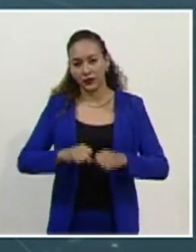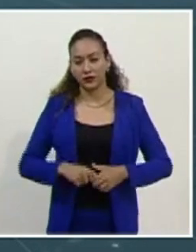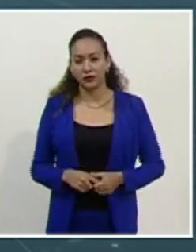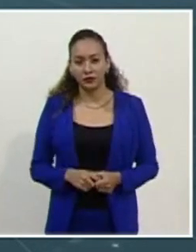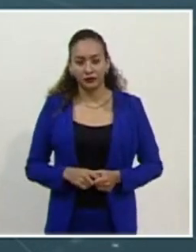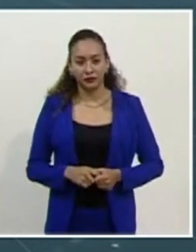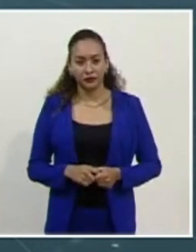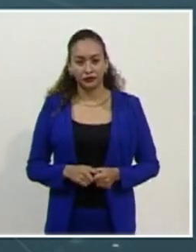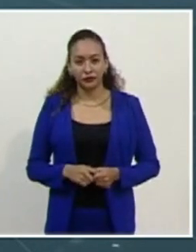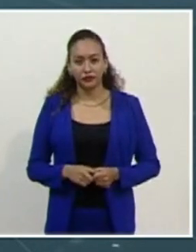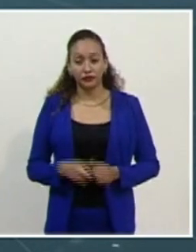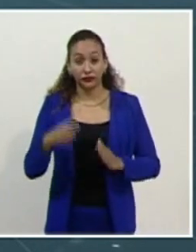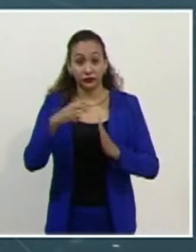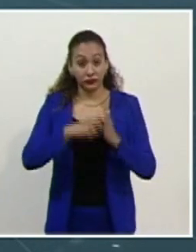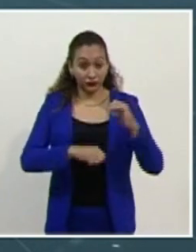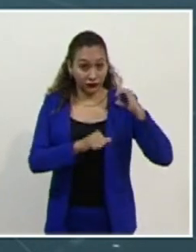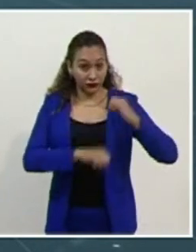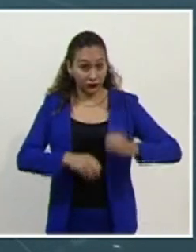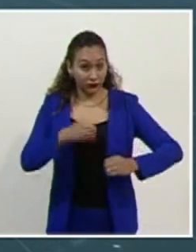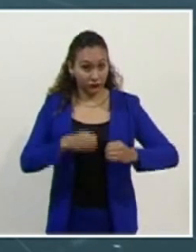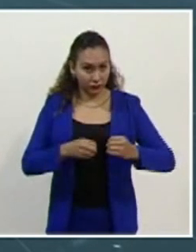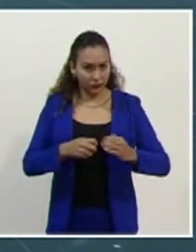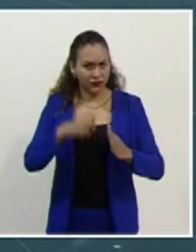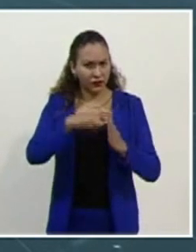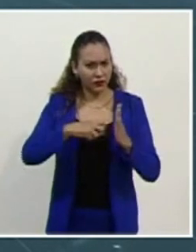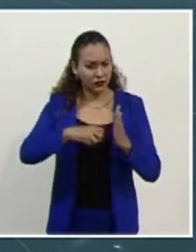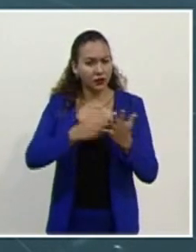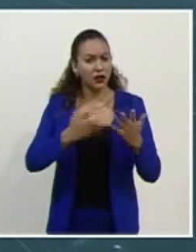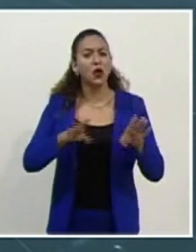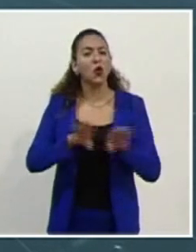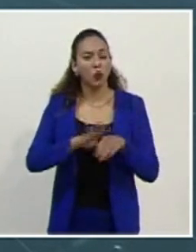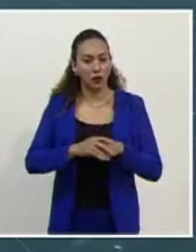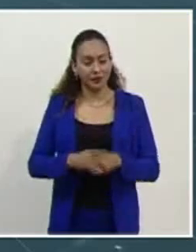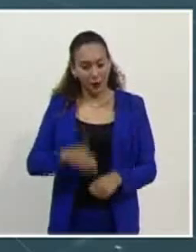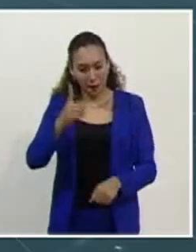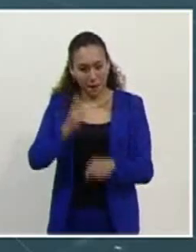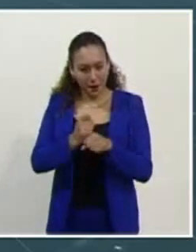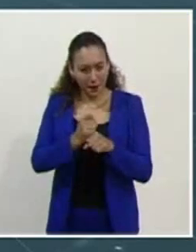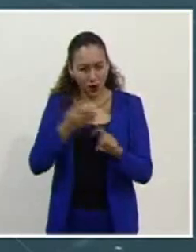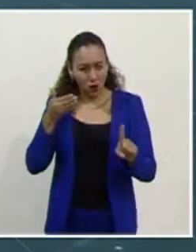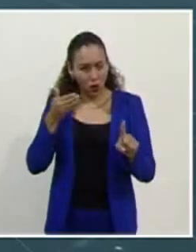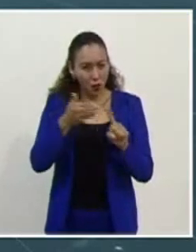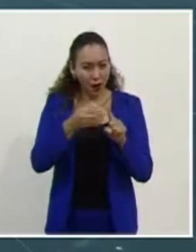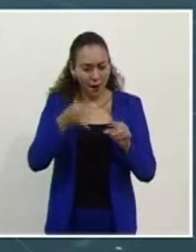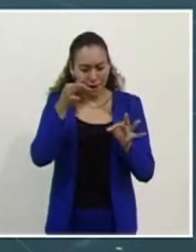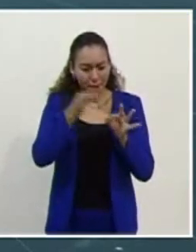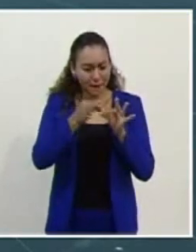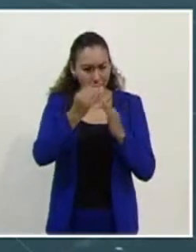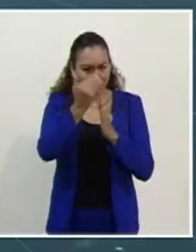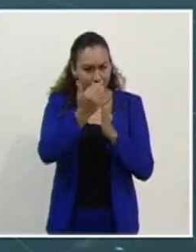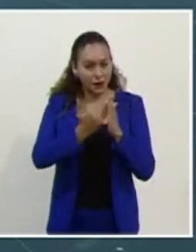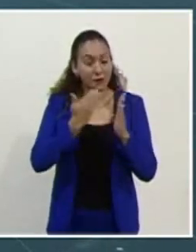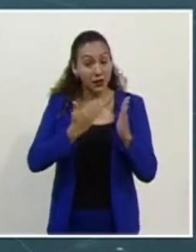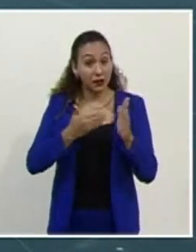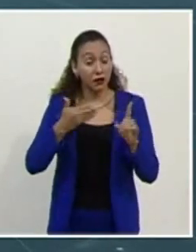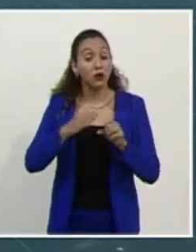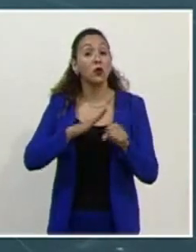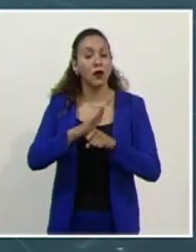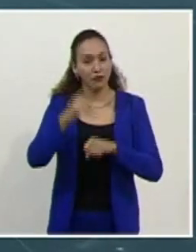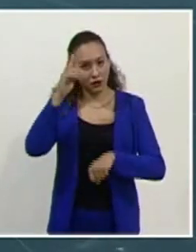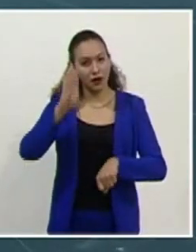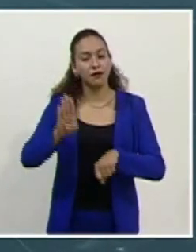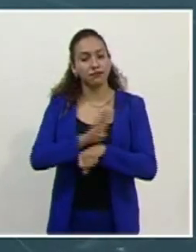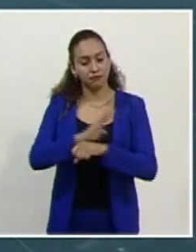La reforma al Poder Judicial debe partir de un diagnóstico objetivo y atender las necesidades de las víctimas, afirmó la